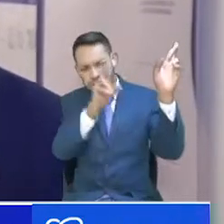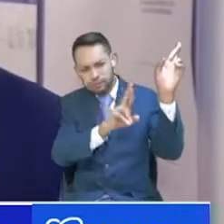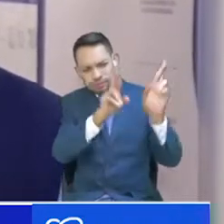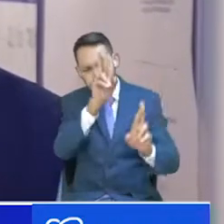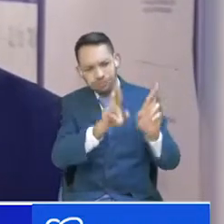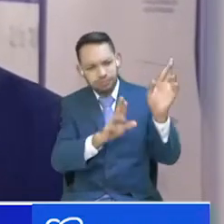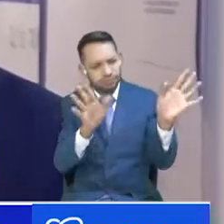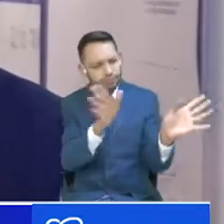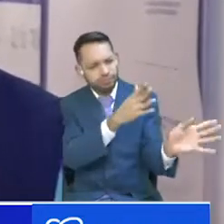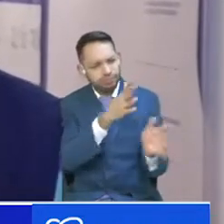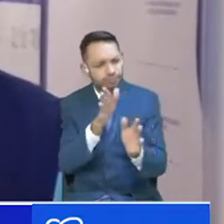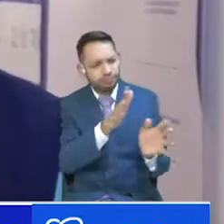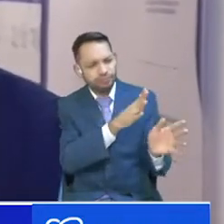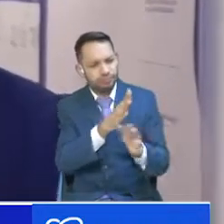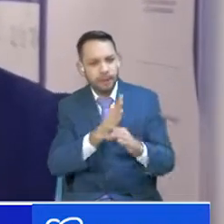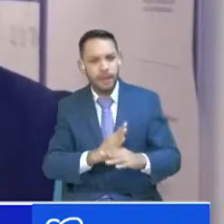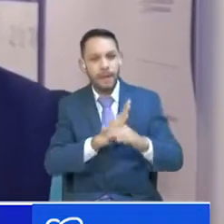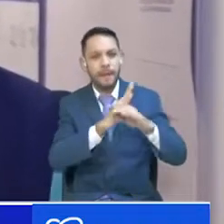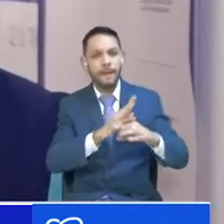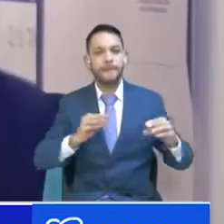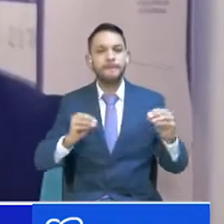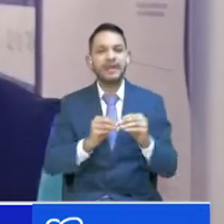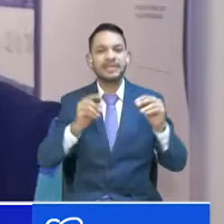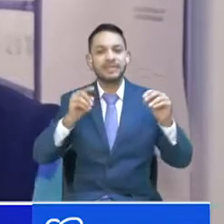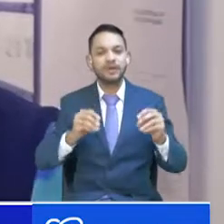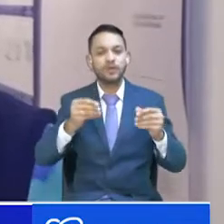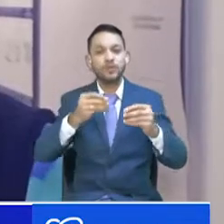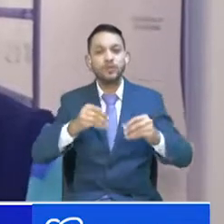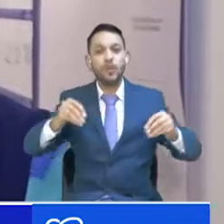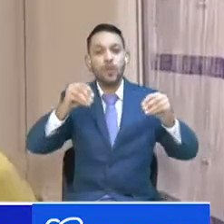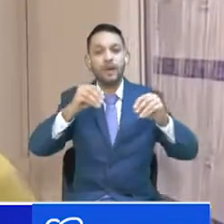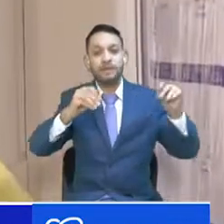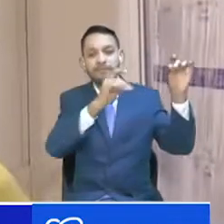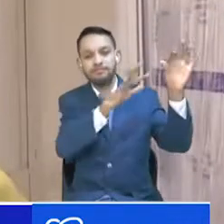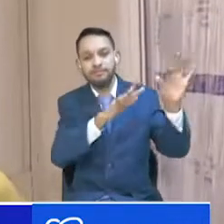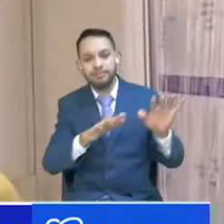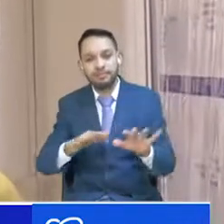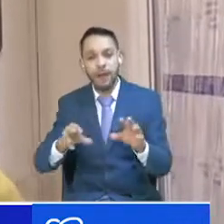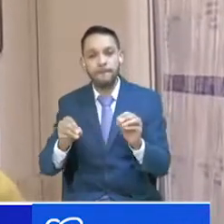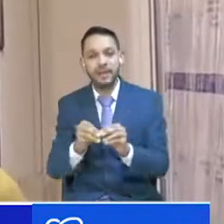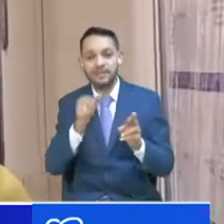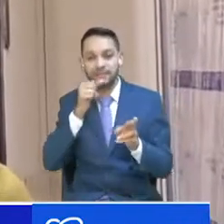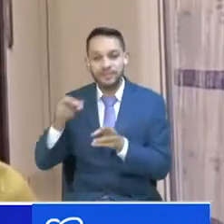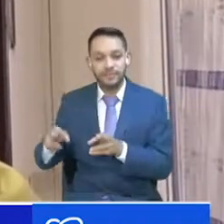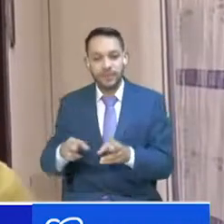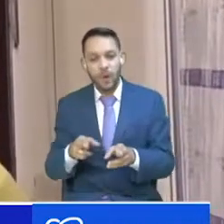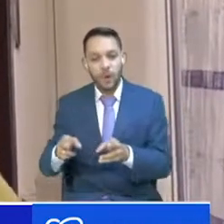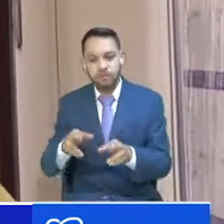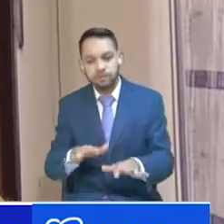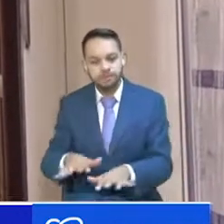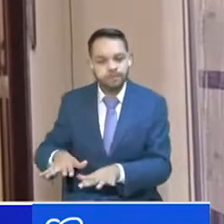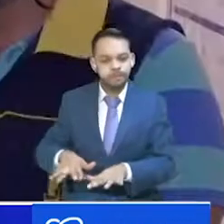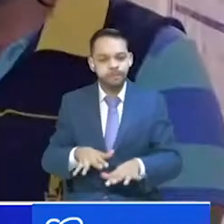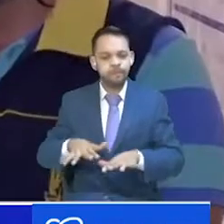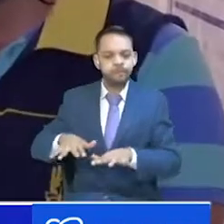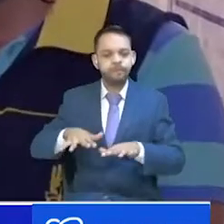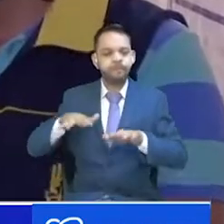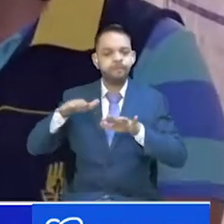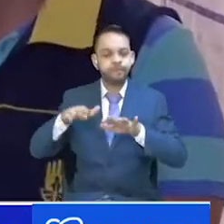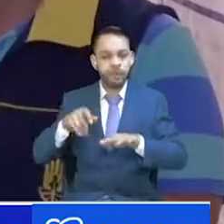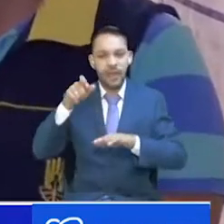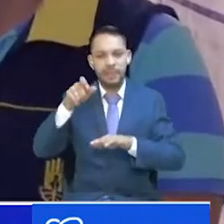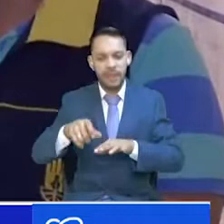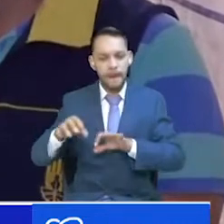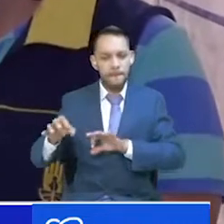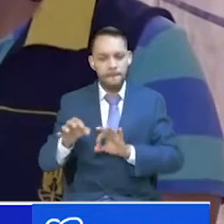diferentes corredores tenemos deslizamientos de tierras tenemos inundaciones los organismos de socorro permanecerán en alistamiento preventivo en